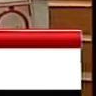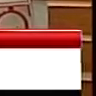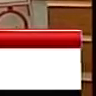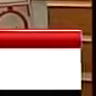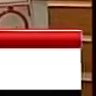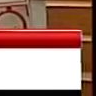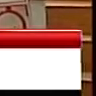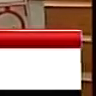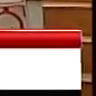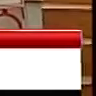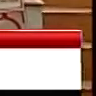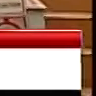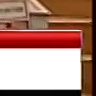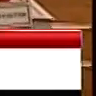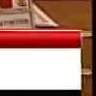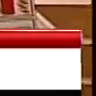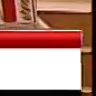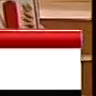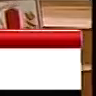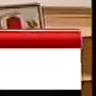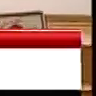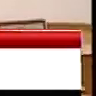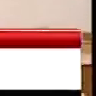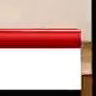Doctora Yene, muy buenos días.